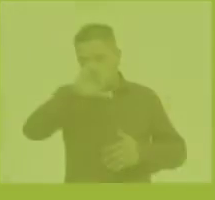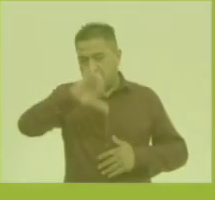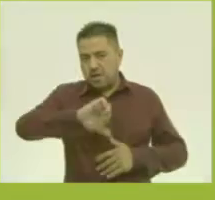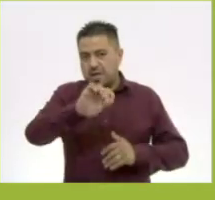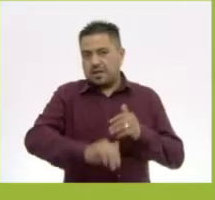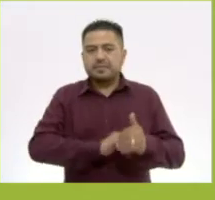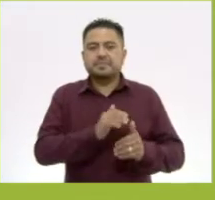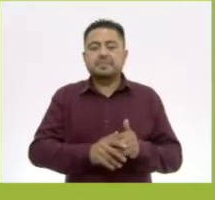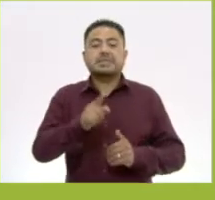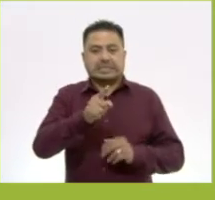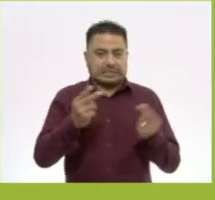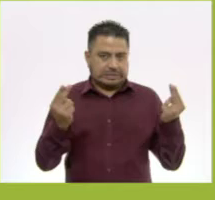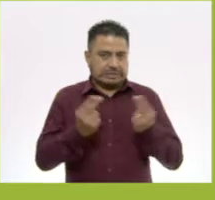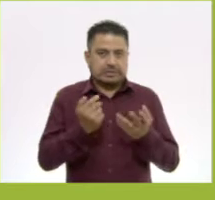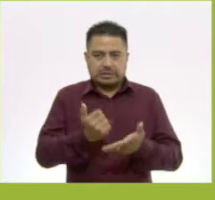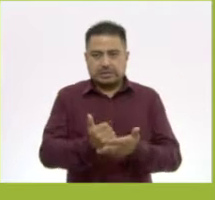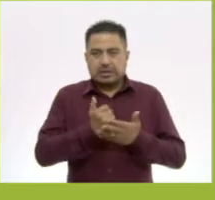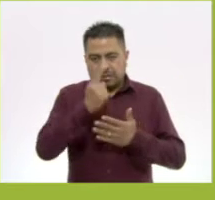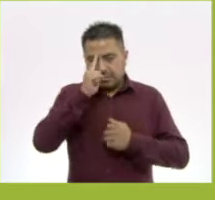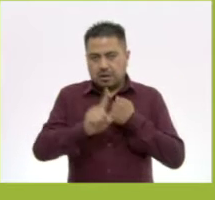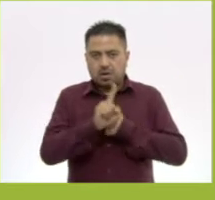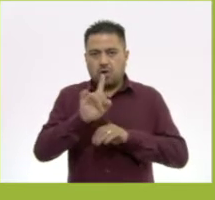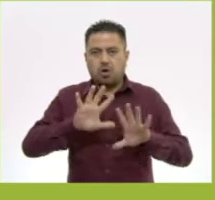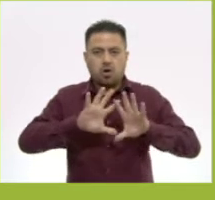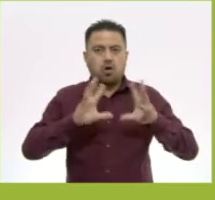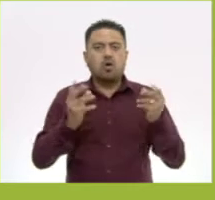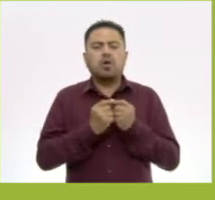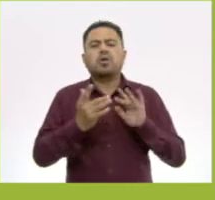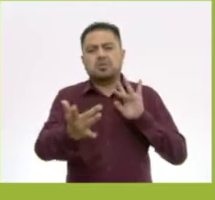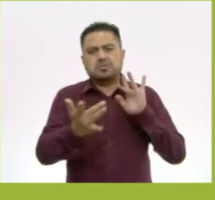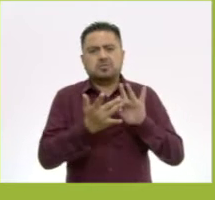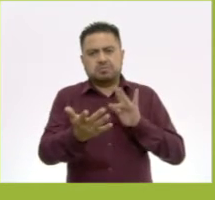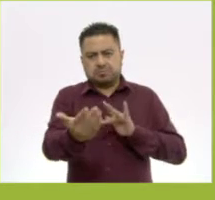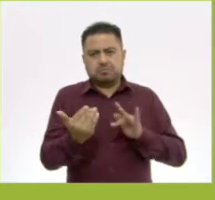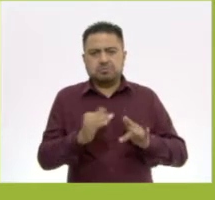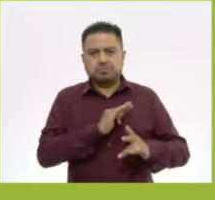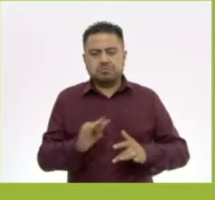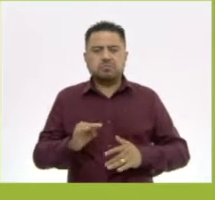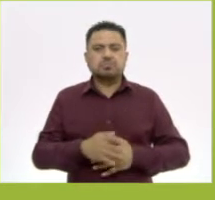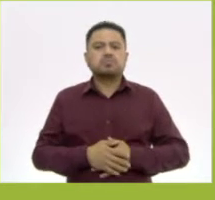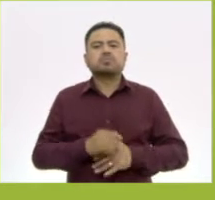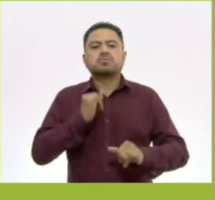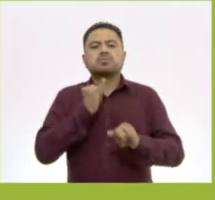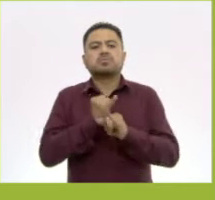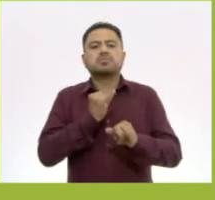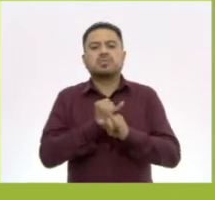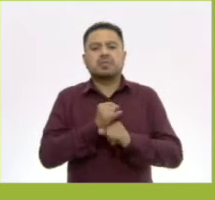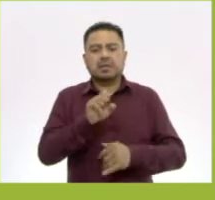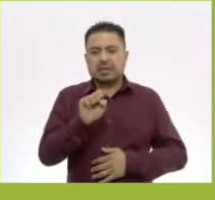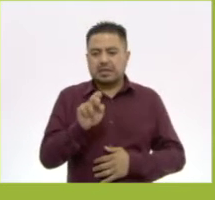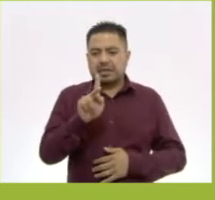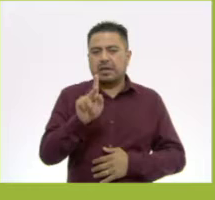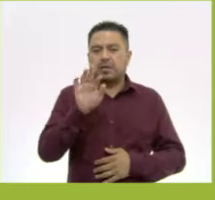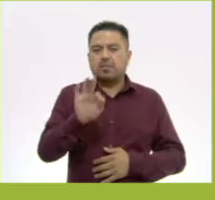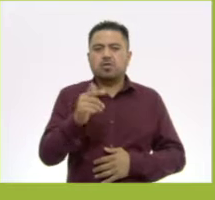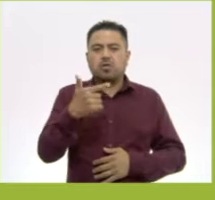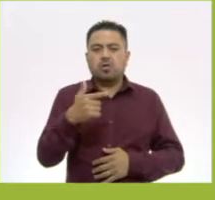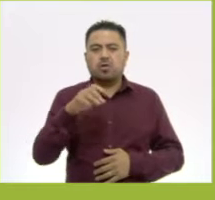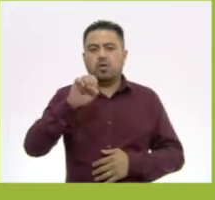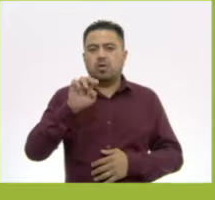si necesitas ayuda para resolver tus dudas contáctanos página de internet set punto